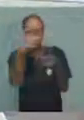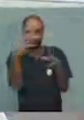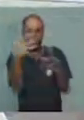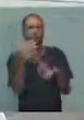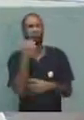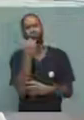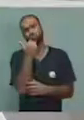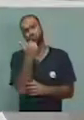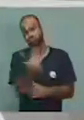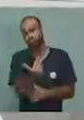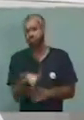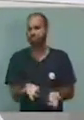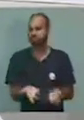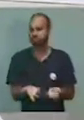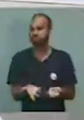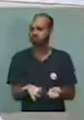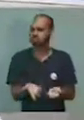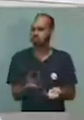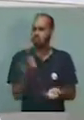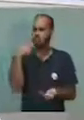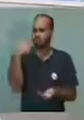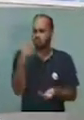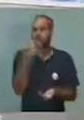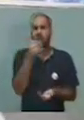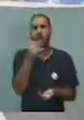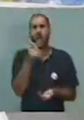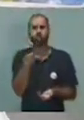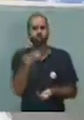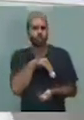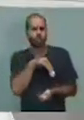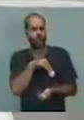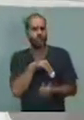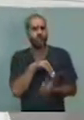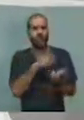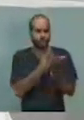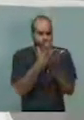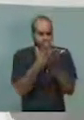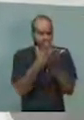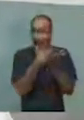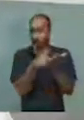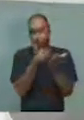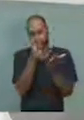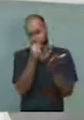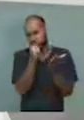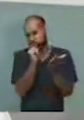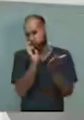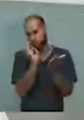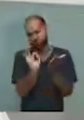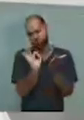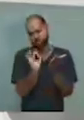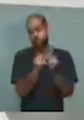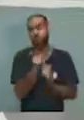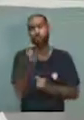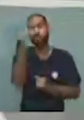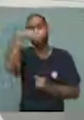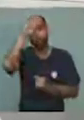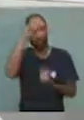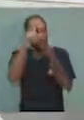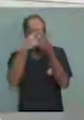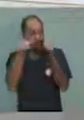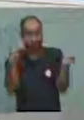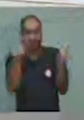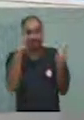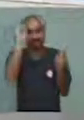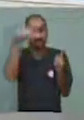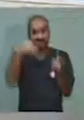interesante, es satisfactorio estudiarla, y en Cuba el desarrollo de la tecnología ha aumentado